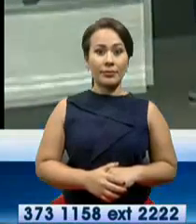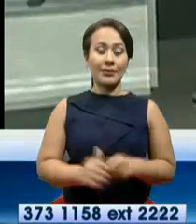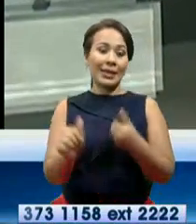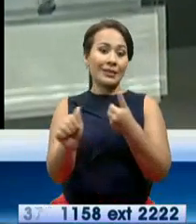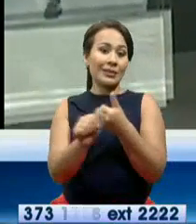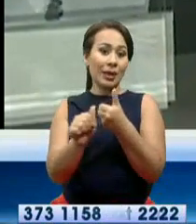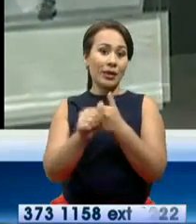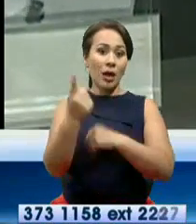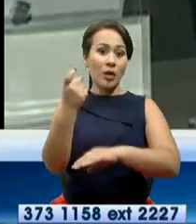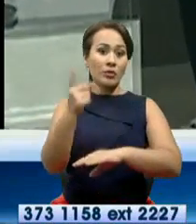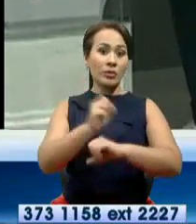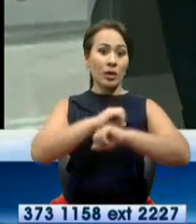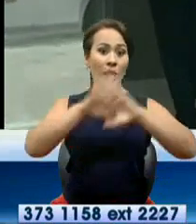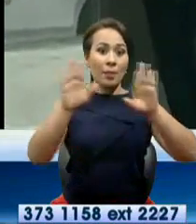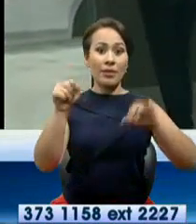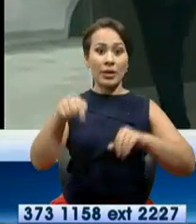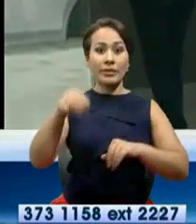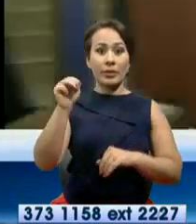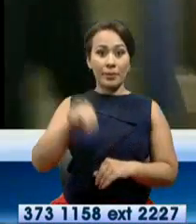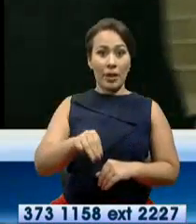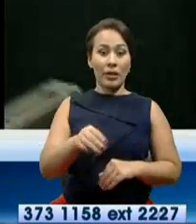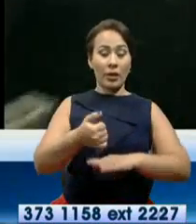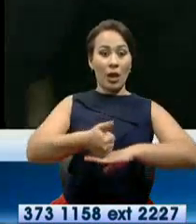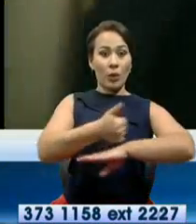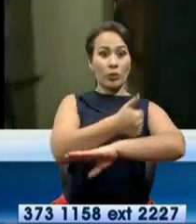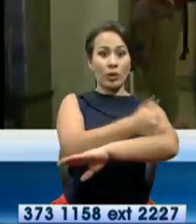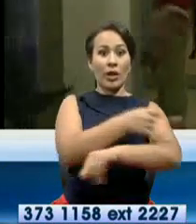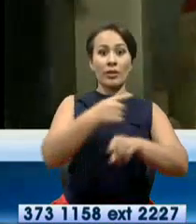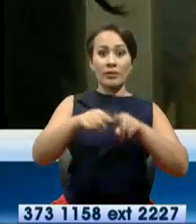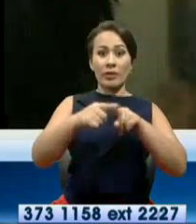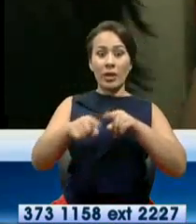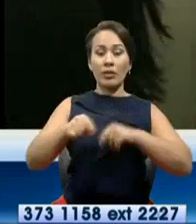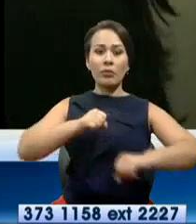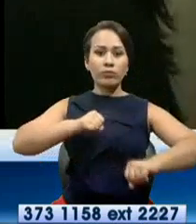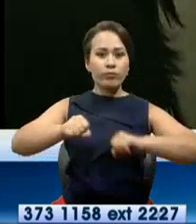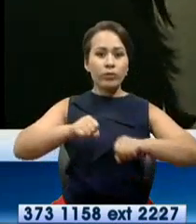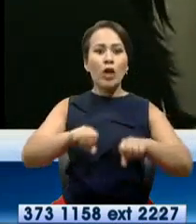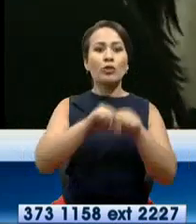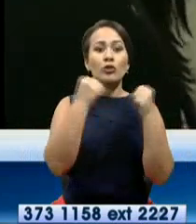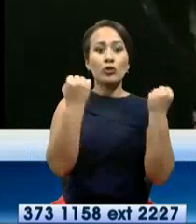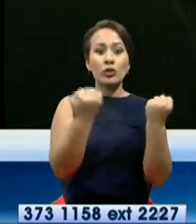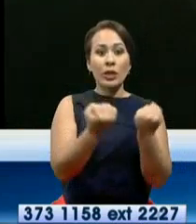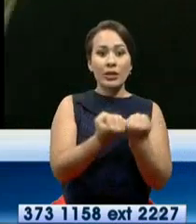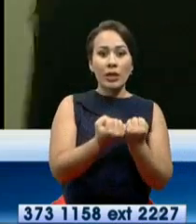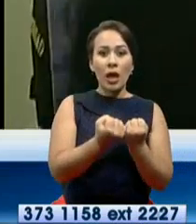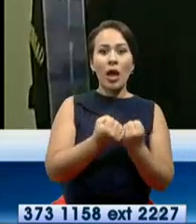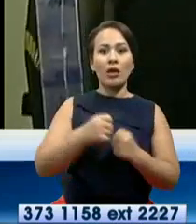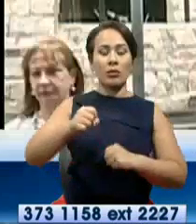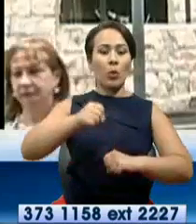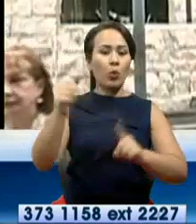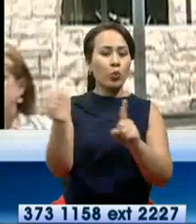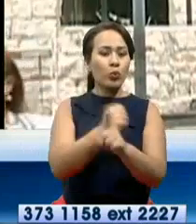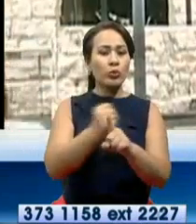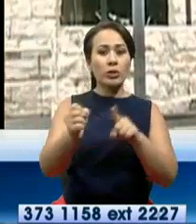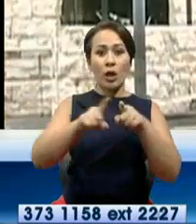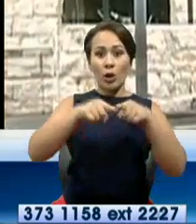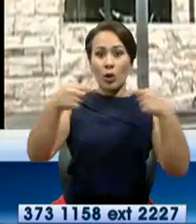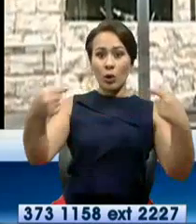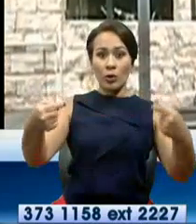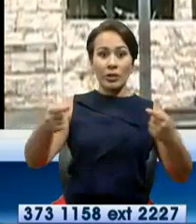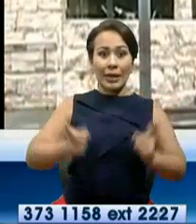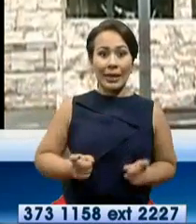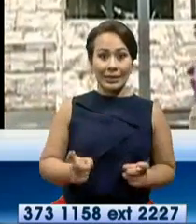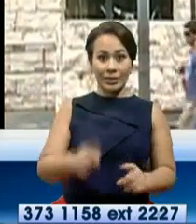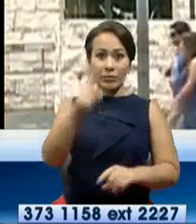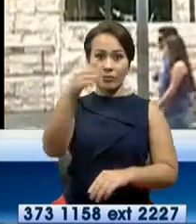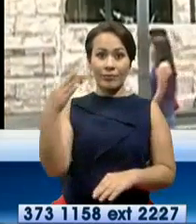Cerca de las 11 de la mañana de este martes, autoridades de 6 núcleos de la Sociedad de Lucha contra el Cáncer Solca hicieron su ingreso al Ministerio de Salud